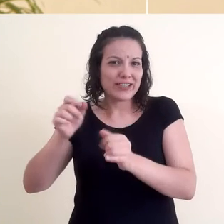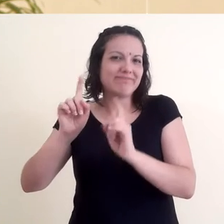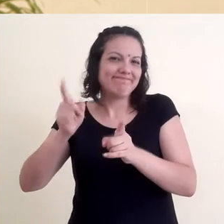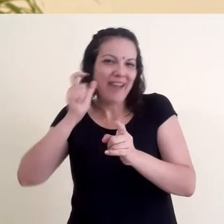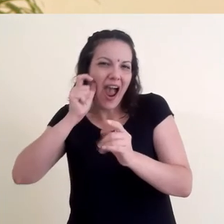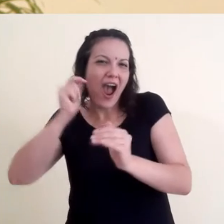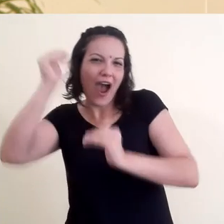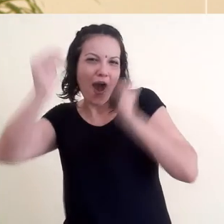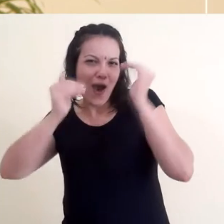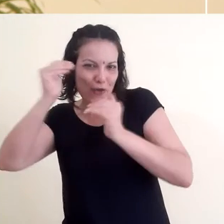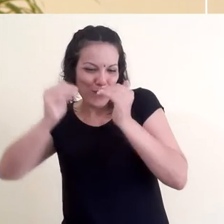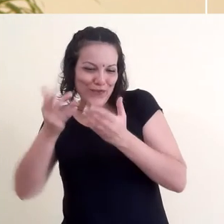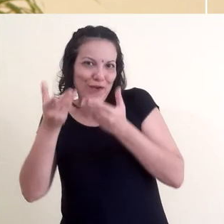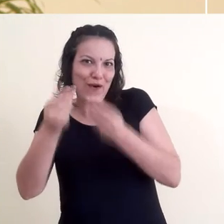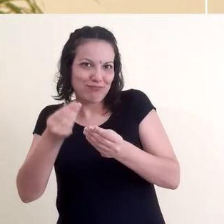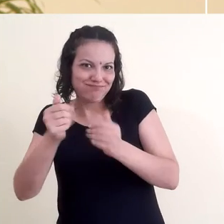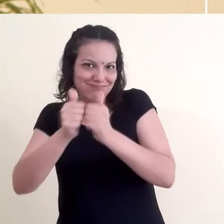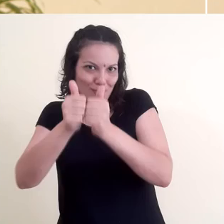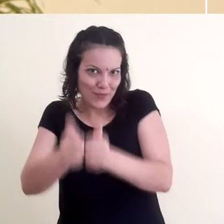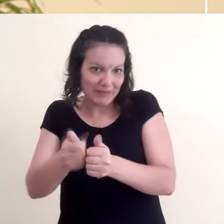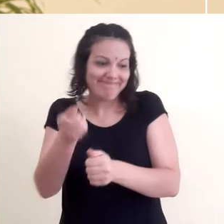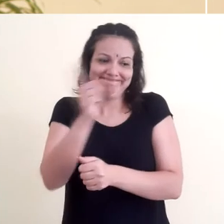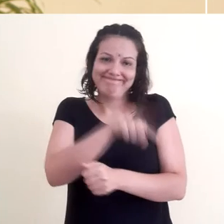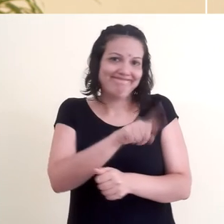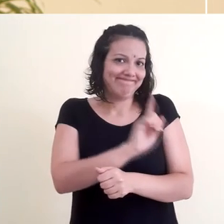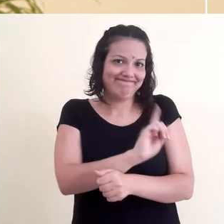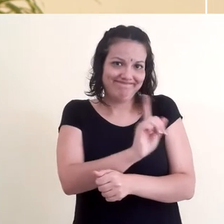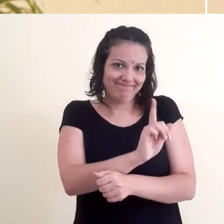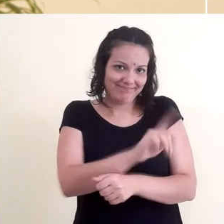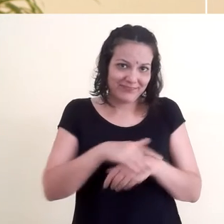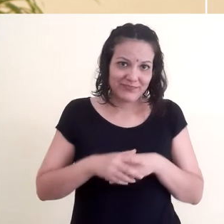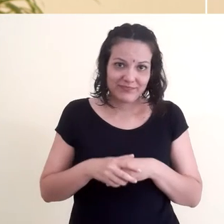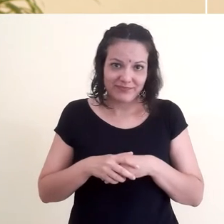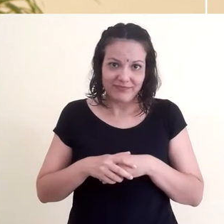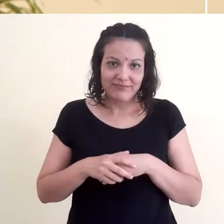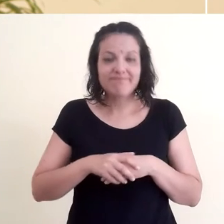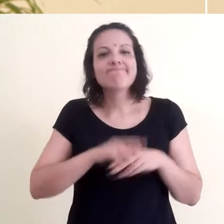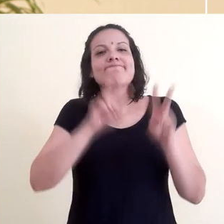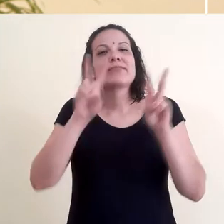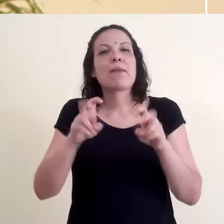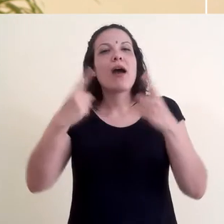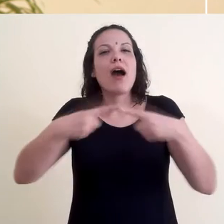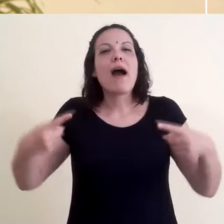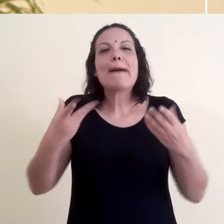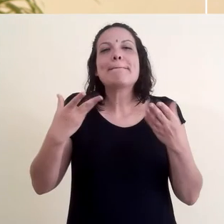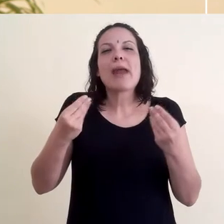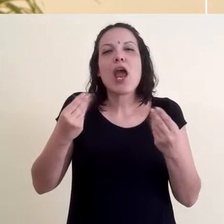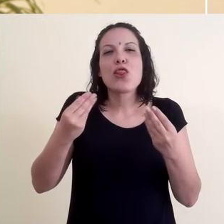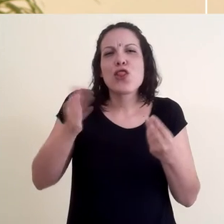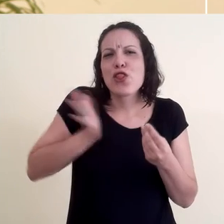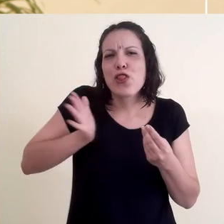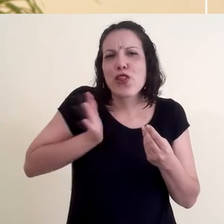adultos también que les acompañamos, y en otros no. Respecto de los miedos, los más comunes tuvieron que ver con el